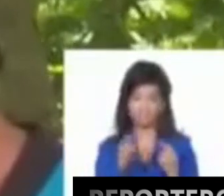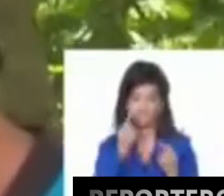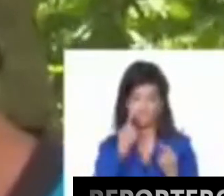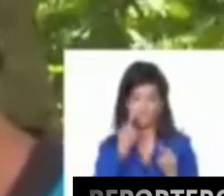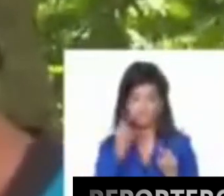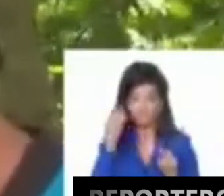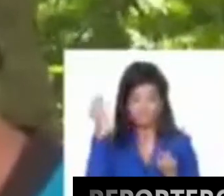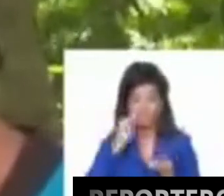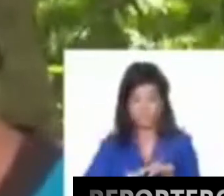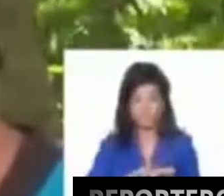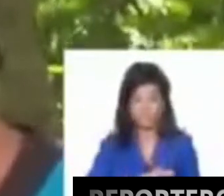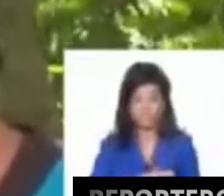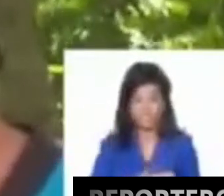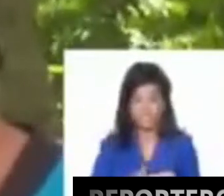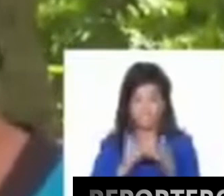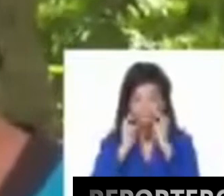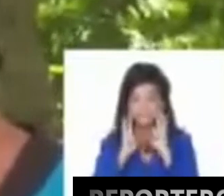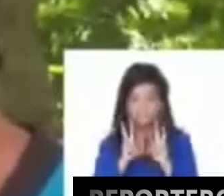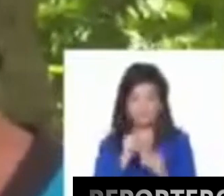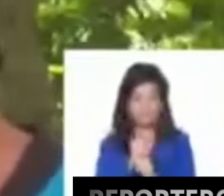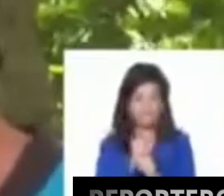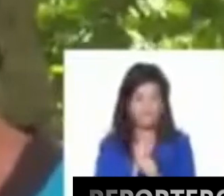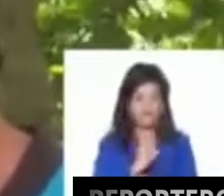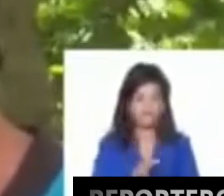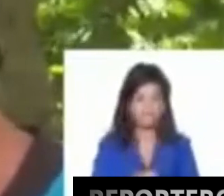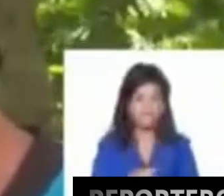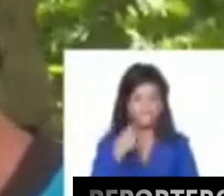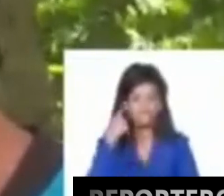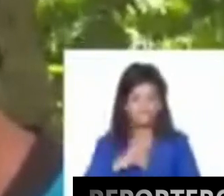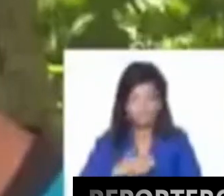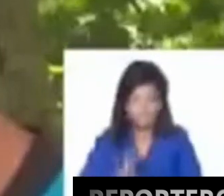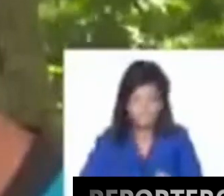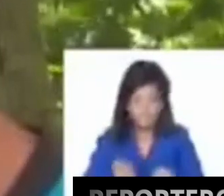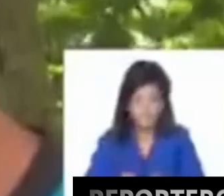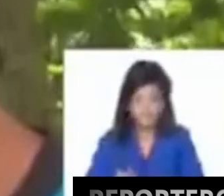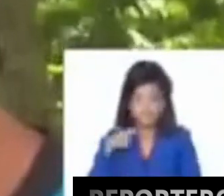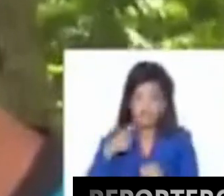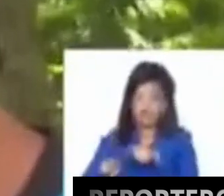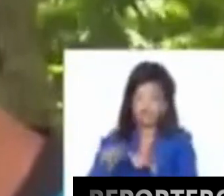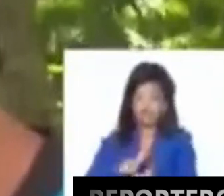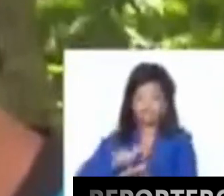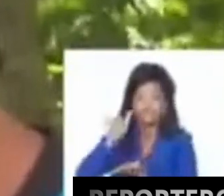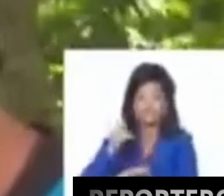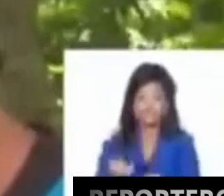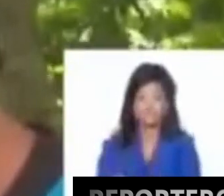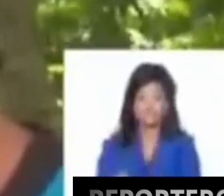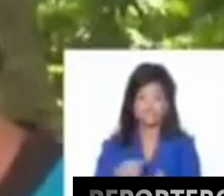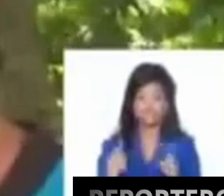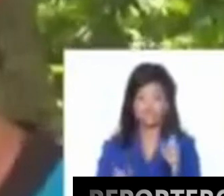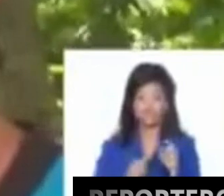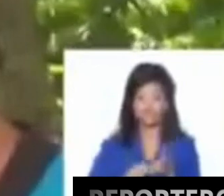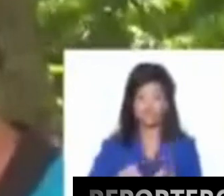tengo si razón, si está vivo, si está trabajando, si está... Este por lo menos lo tengo aquí. Lo tengo aquí y estoy luchando con los compañeros míos para sacarlo adelante y